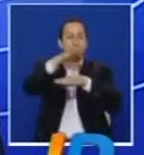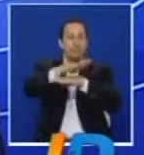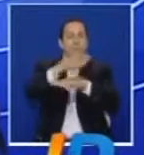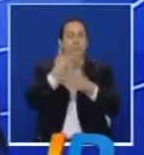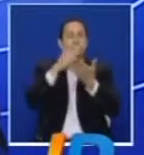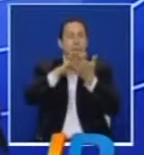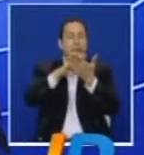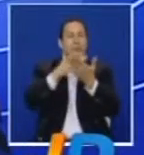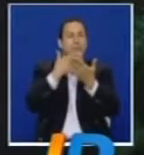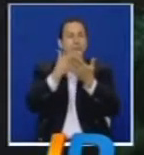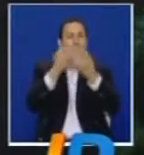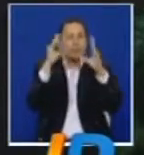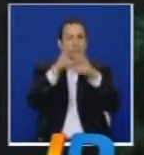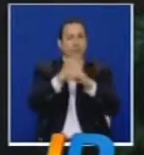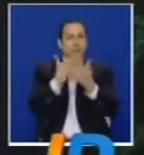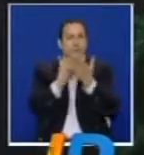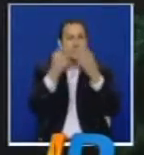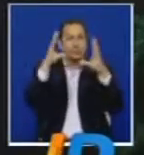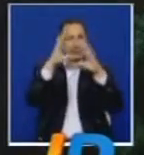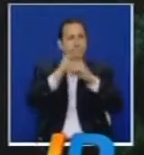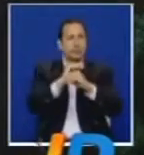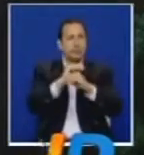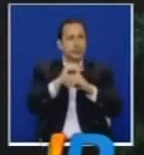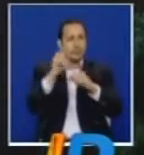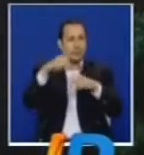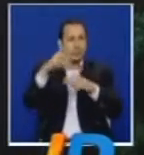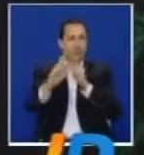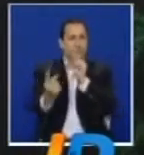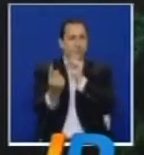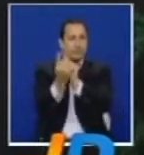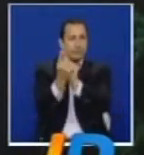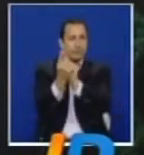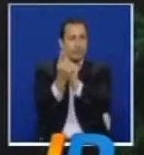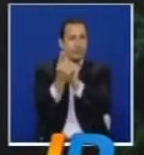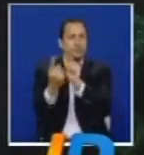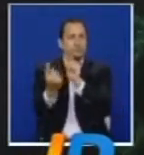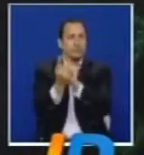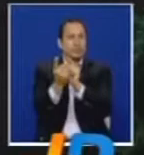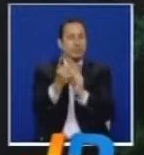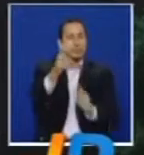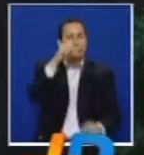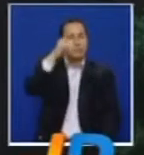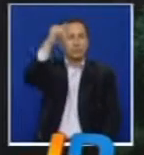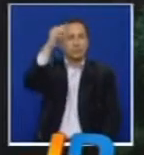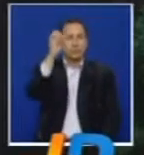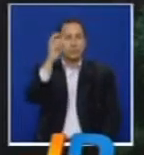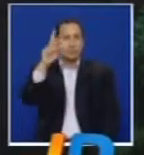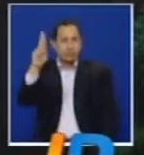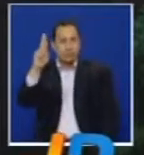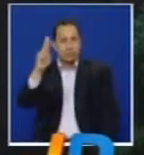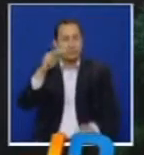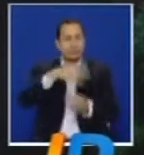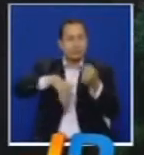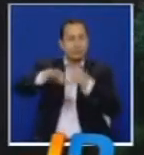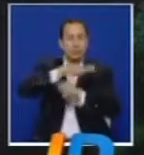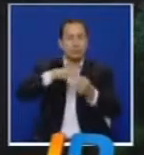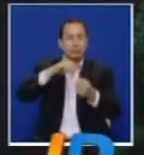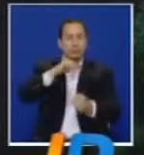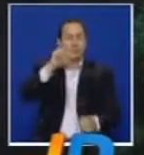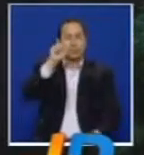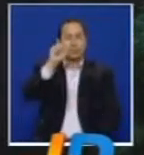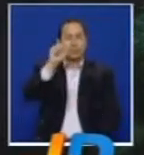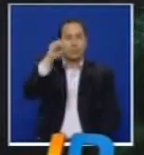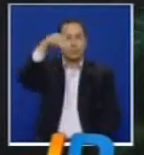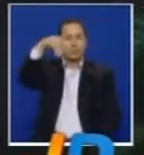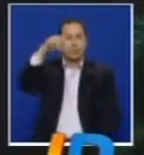adelante. Buenas noches. Mire, precisamente me encuentro en estos momentos en el nororiente de Cali, en el barrio Américas, con el